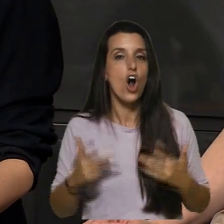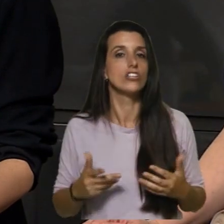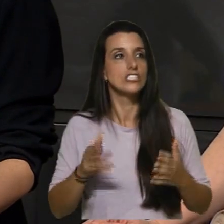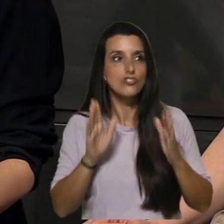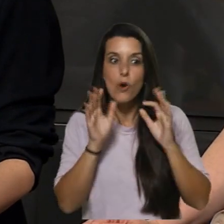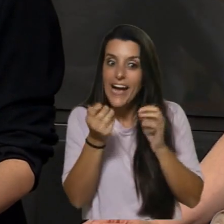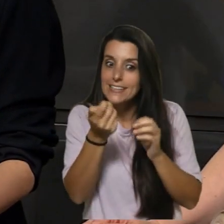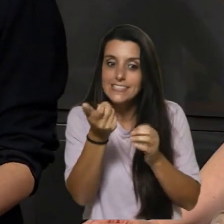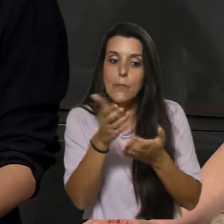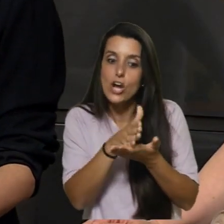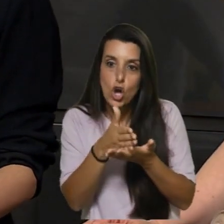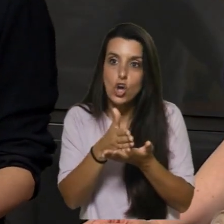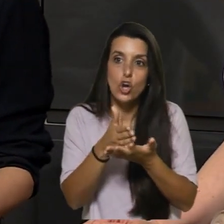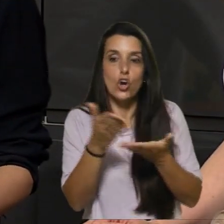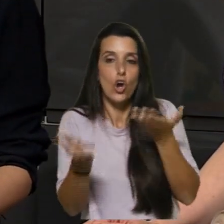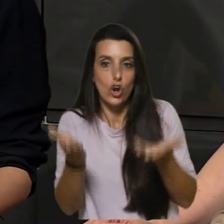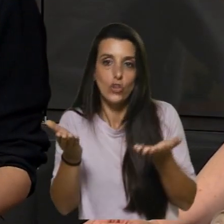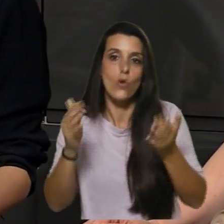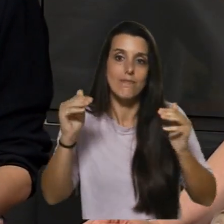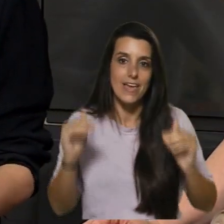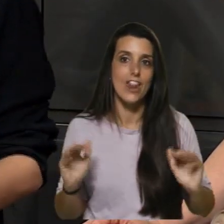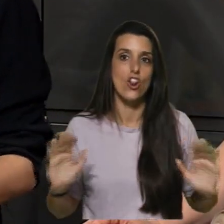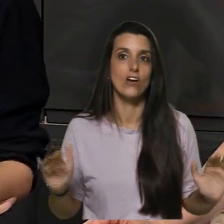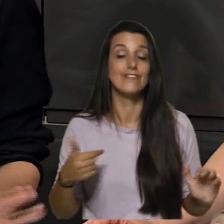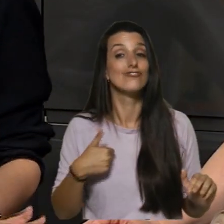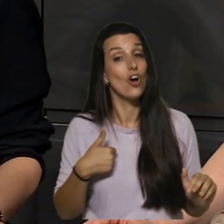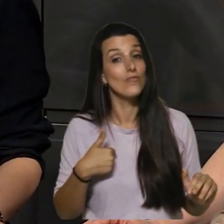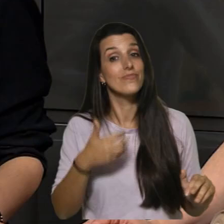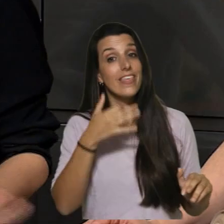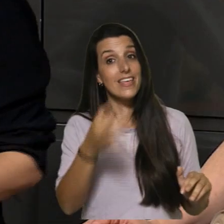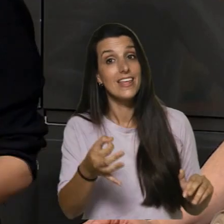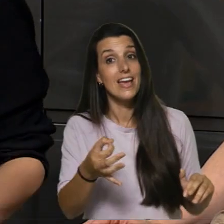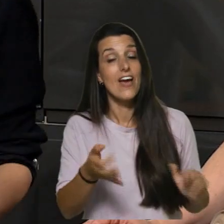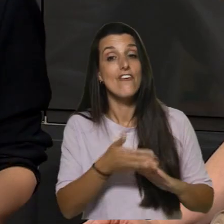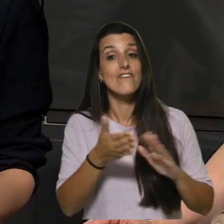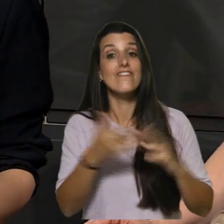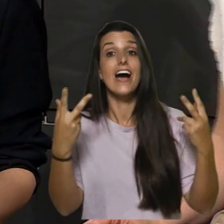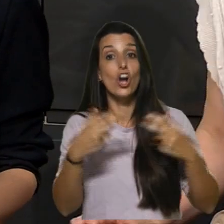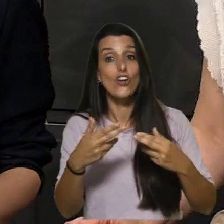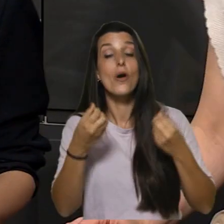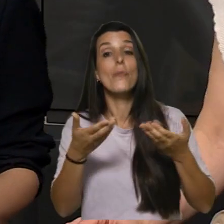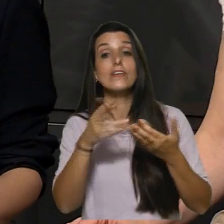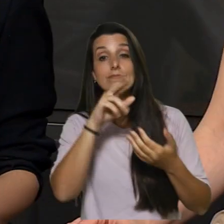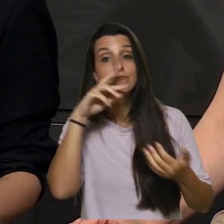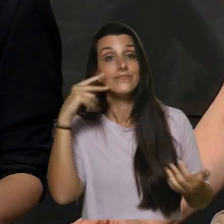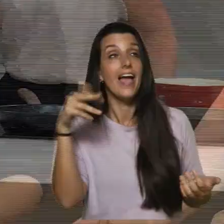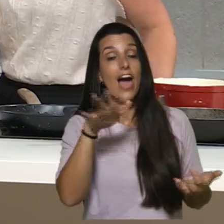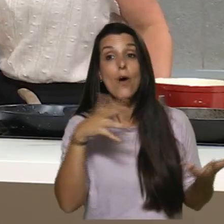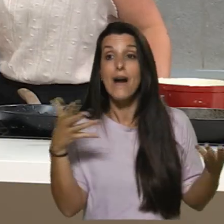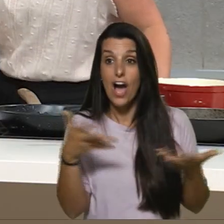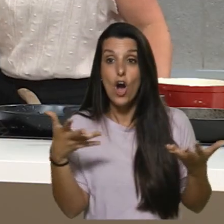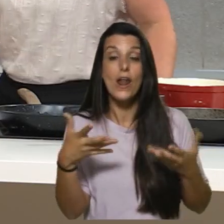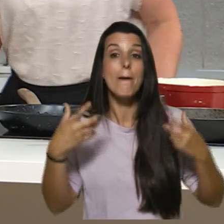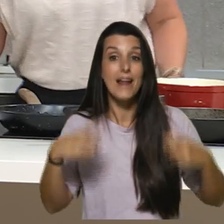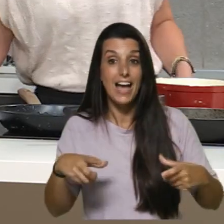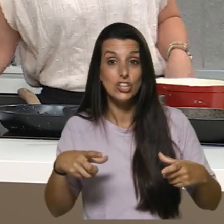después regulé y... Sí, me gusta. Hay que saberlo trabajar. Chicos, yo te diría que vayamos una tanda porque el aroma que proviene de este